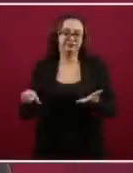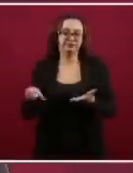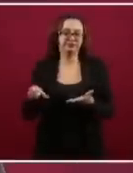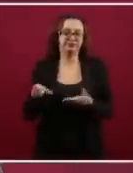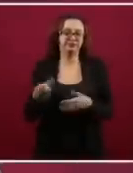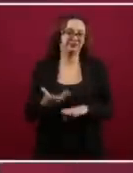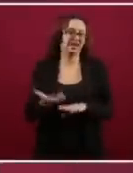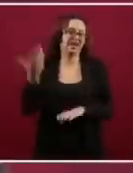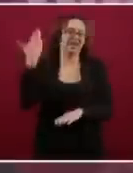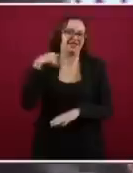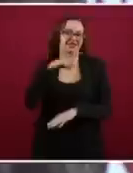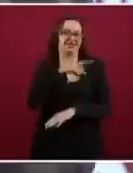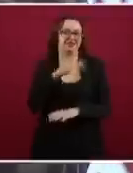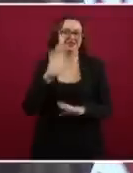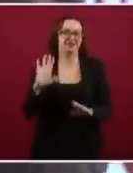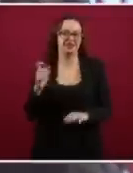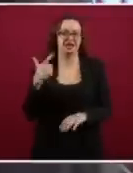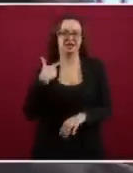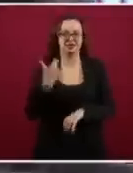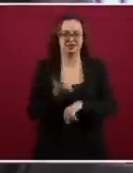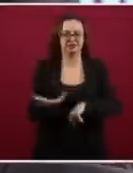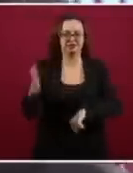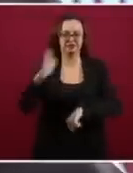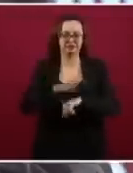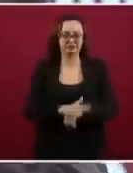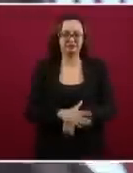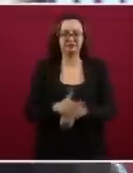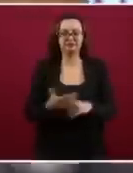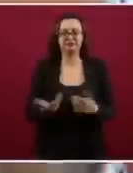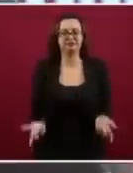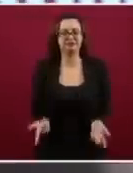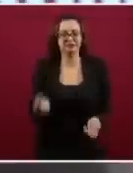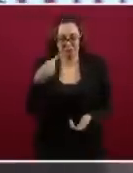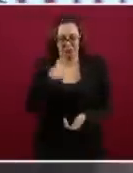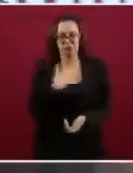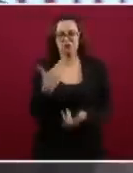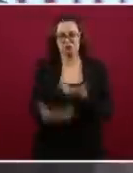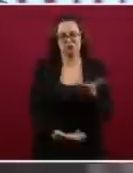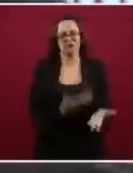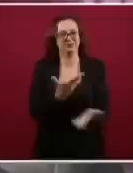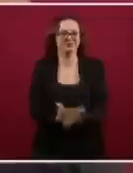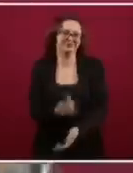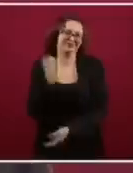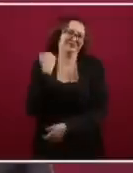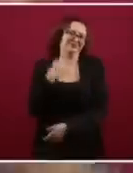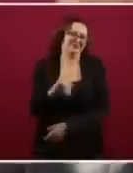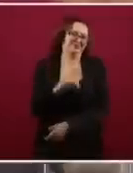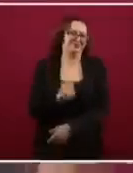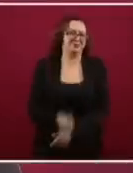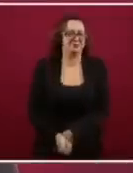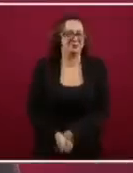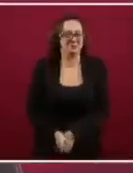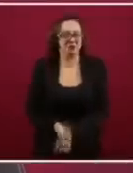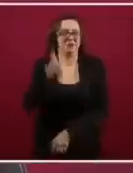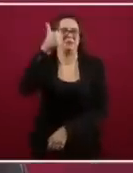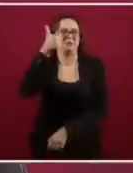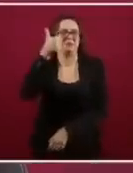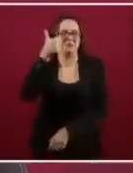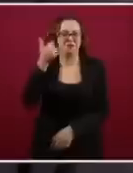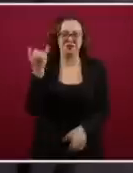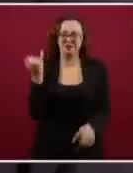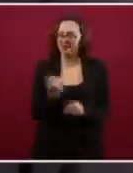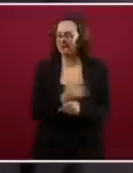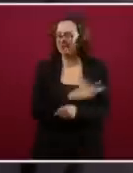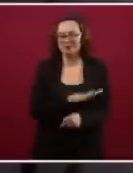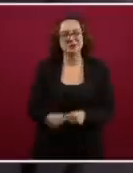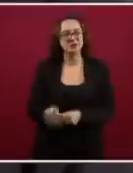inicio, que hasta aquí lo planteé de que era el colmo, de que por primera vez en